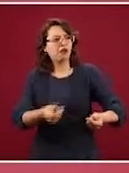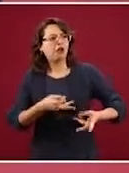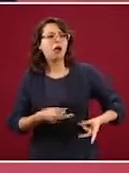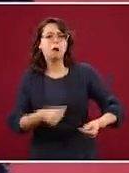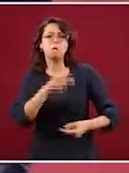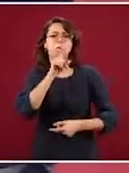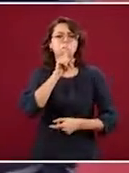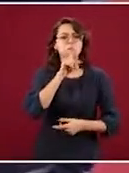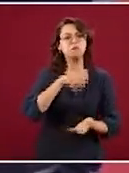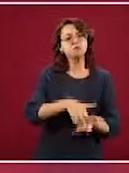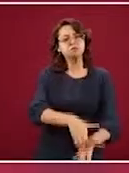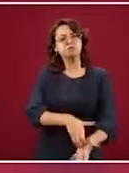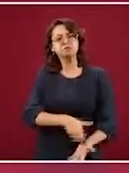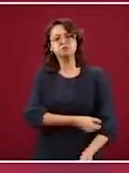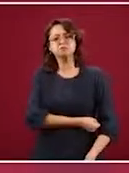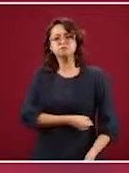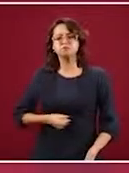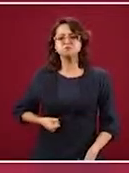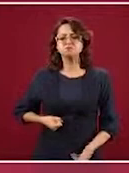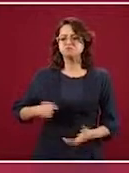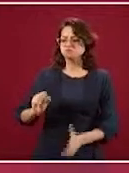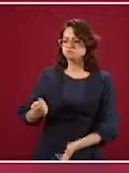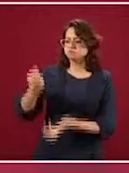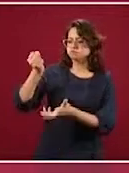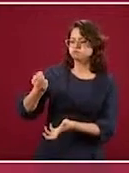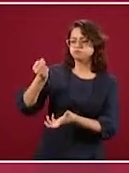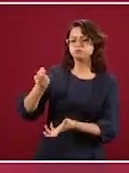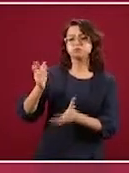No se afecta el medio ambiente, al contrario,